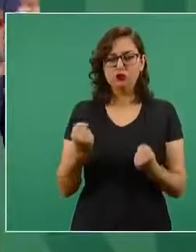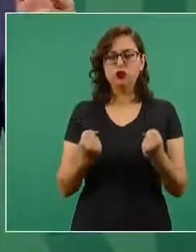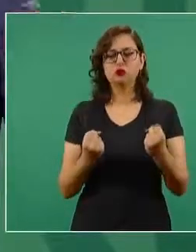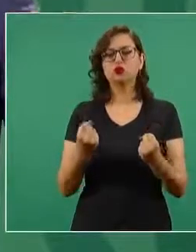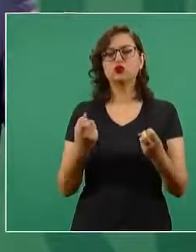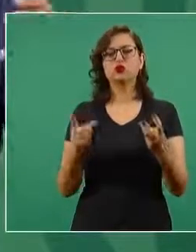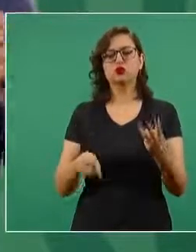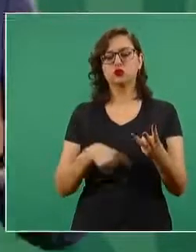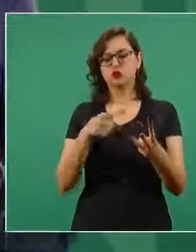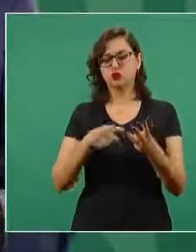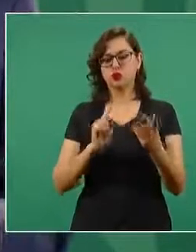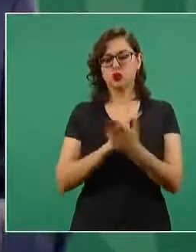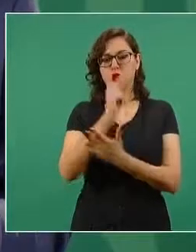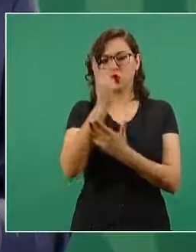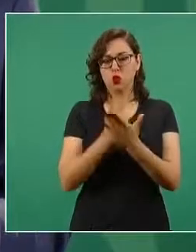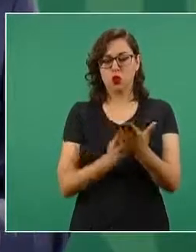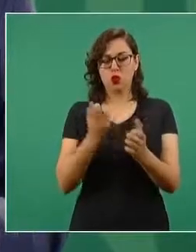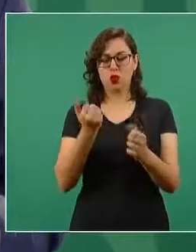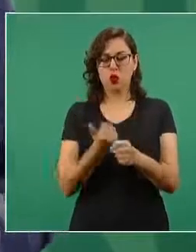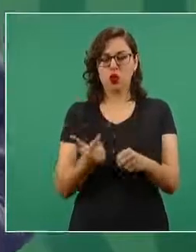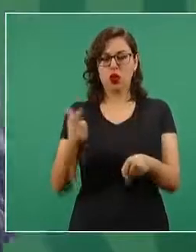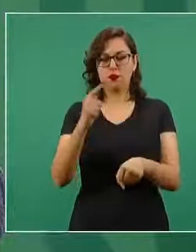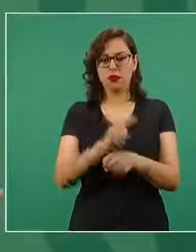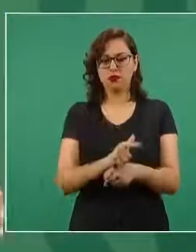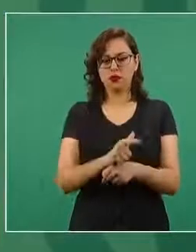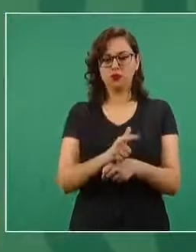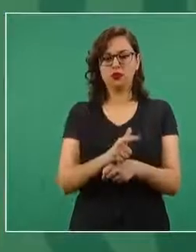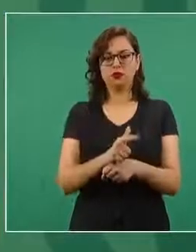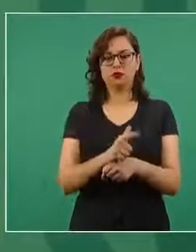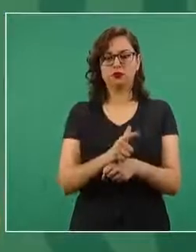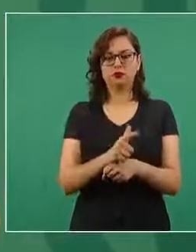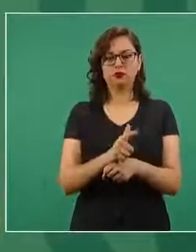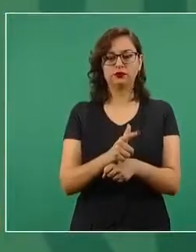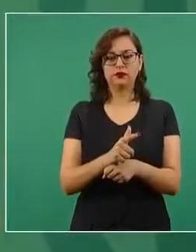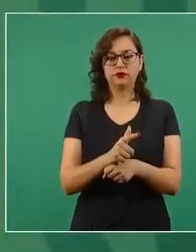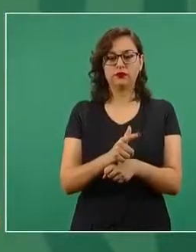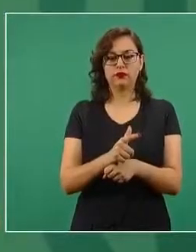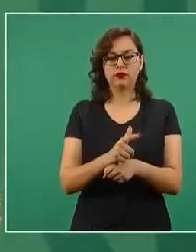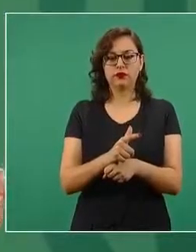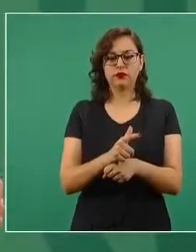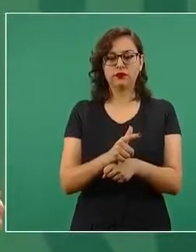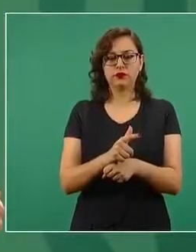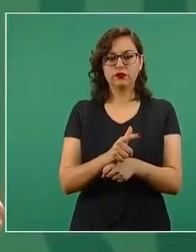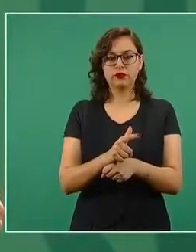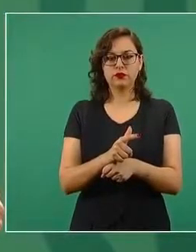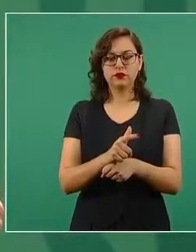desde luego programas sociales,